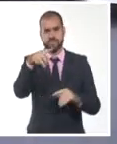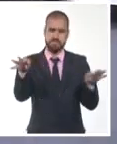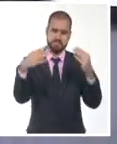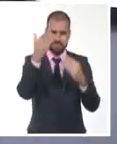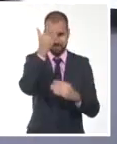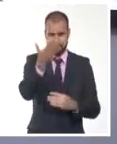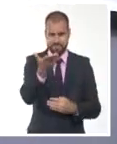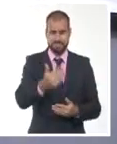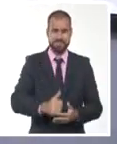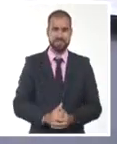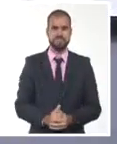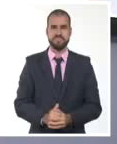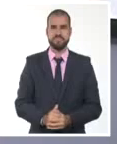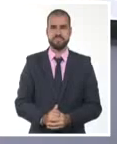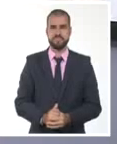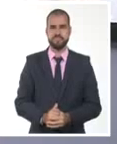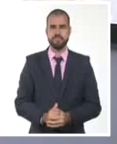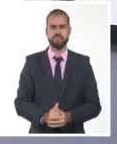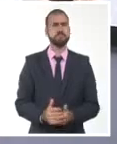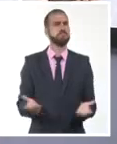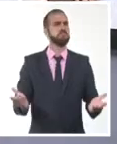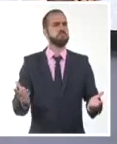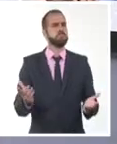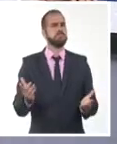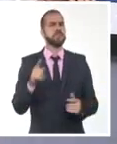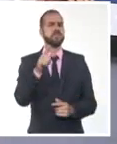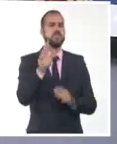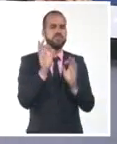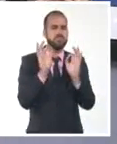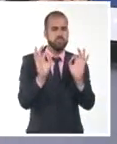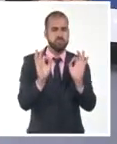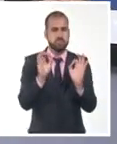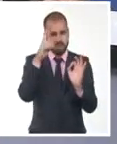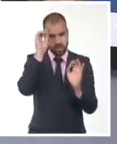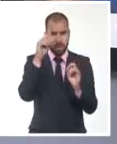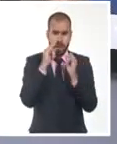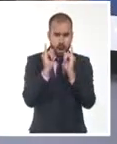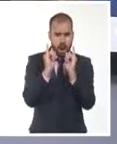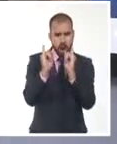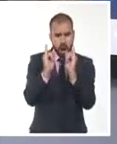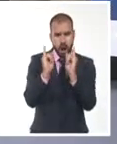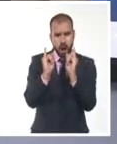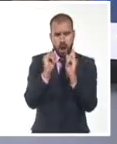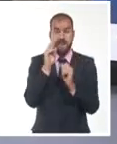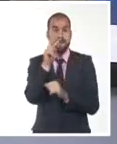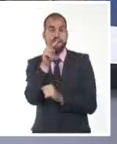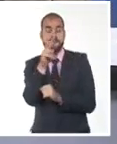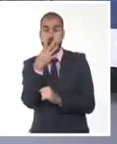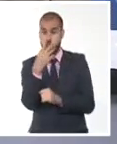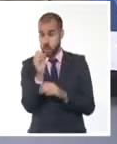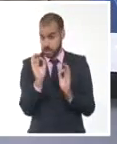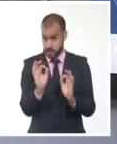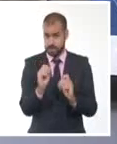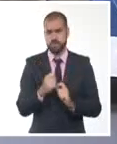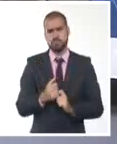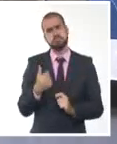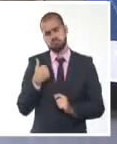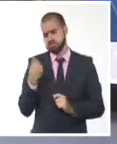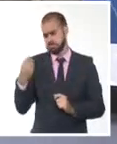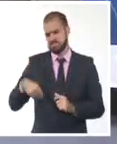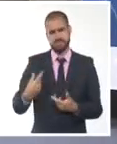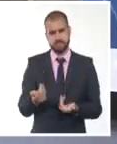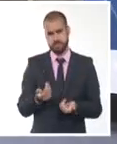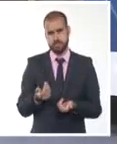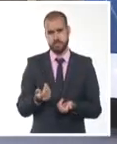televidentes. Bueno, si usted es de los que habitualmente sigue las noticias, de quienes gusta estar informado, les invito a hacer un